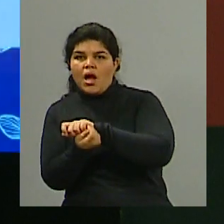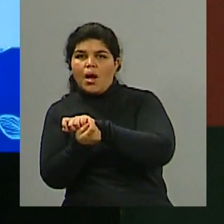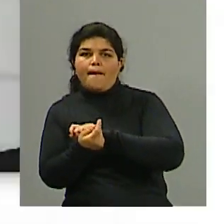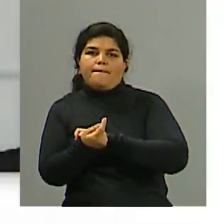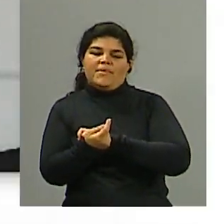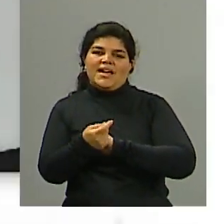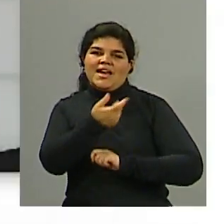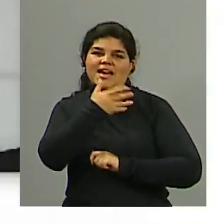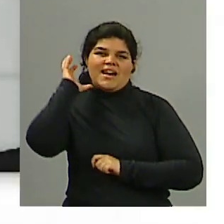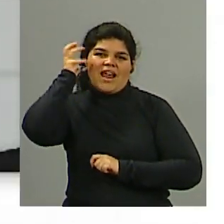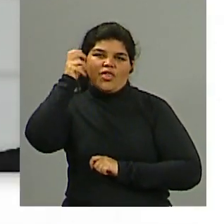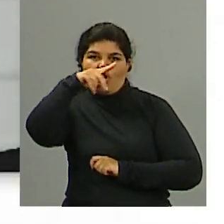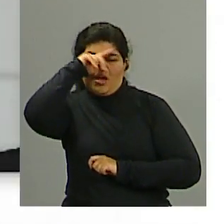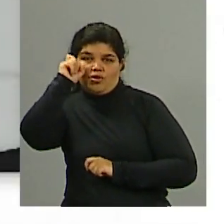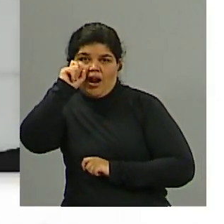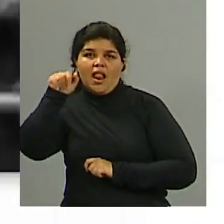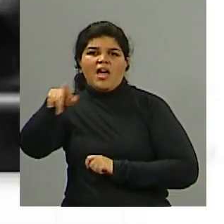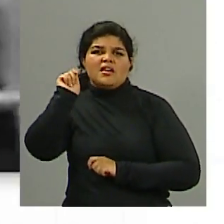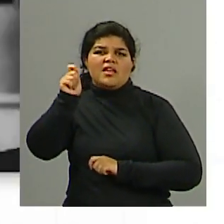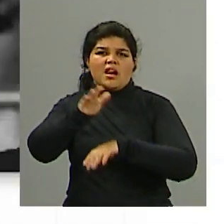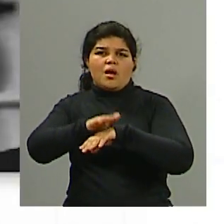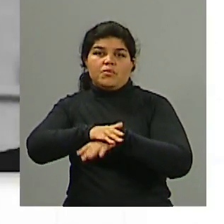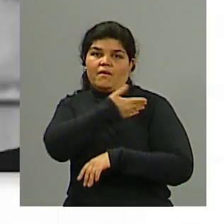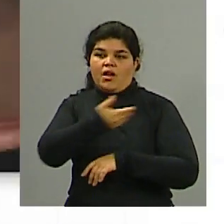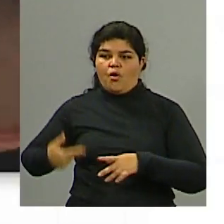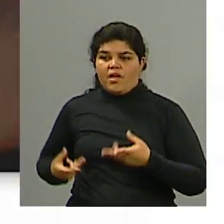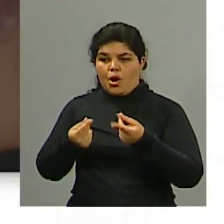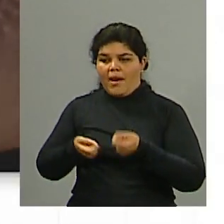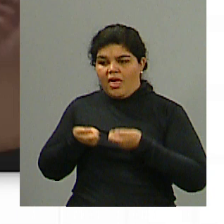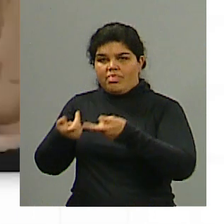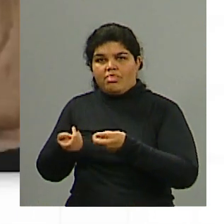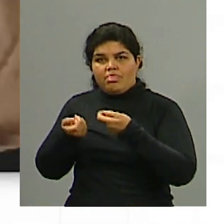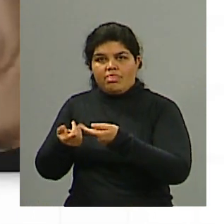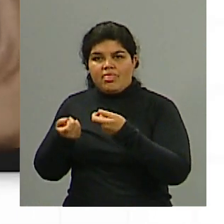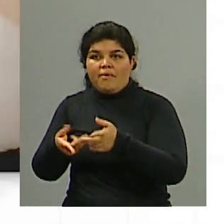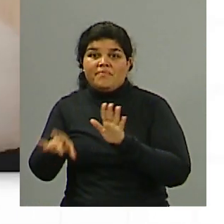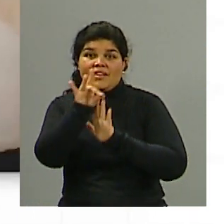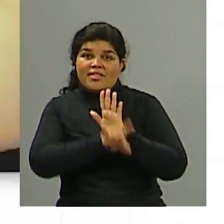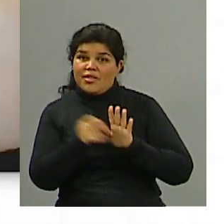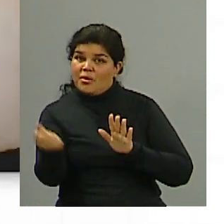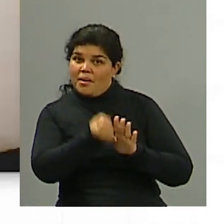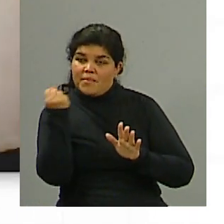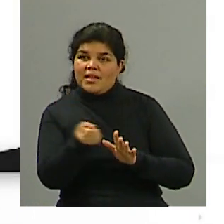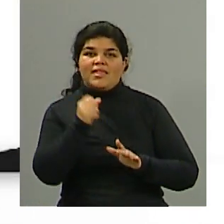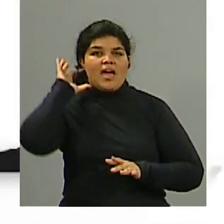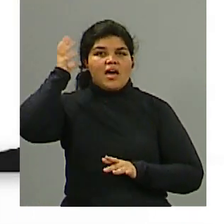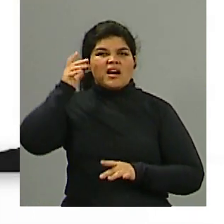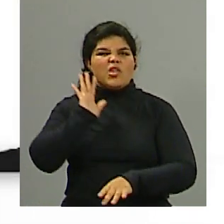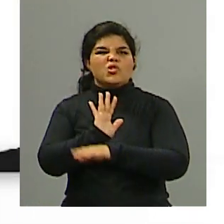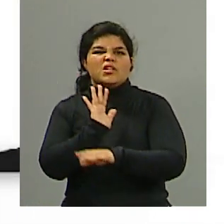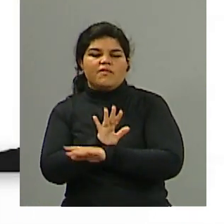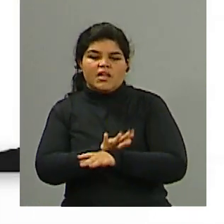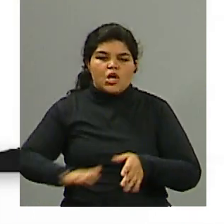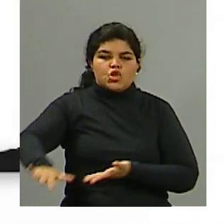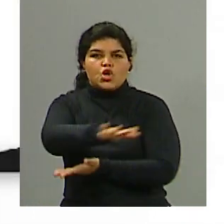sustento, obviamente, del Estado, y ahí definió su programación. Como dato, ¿no? La radio cambió hábitos en la sociedad que se reunía